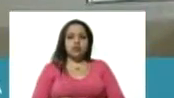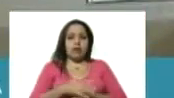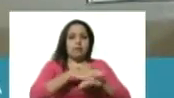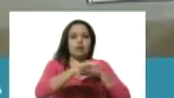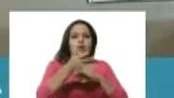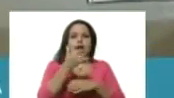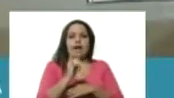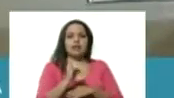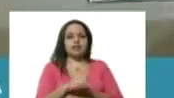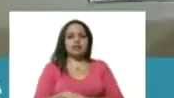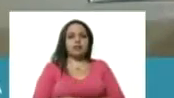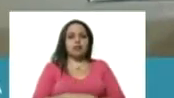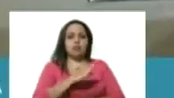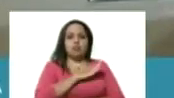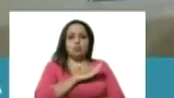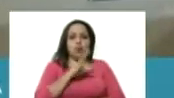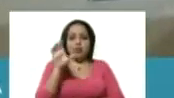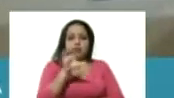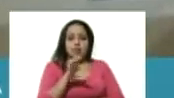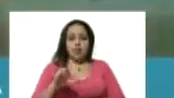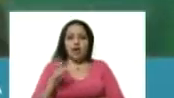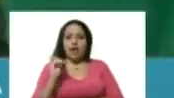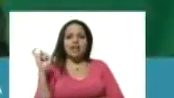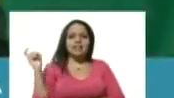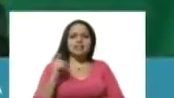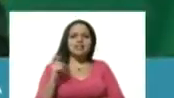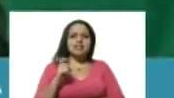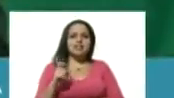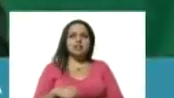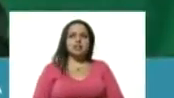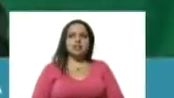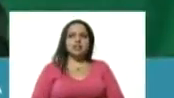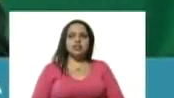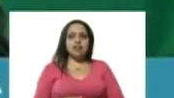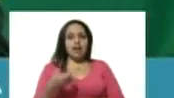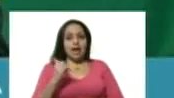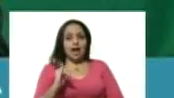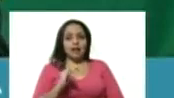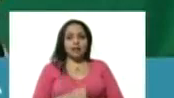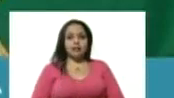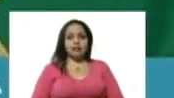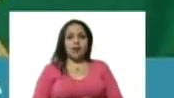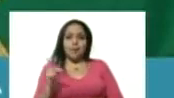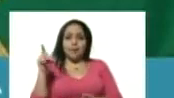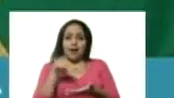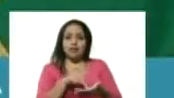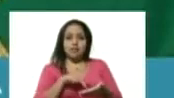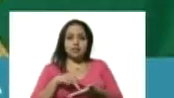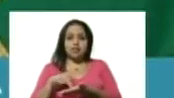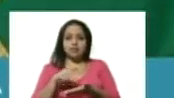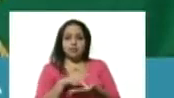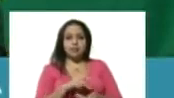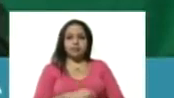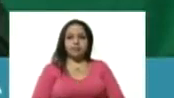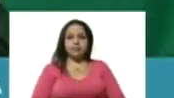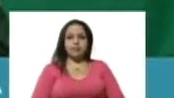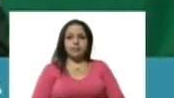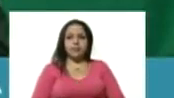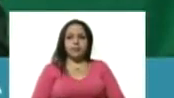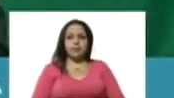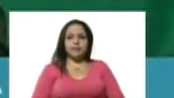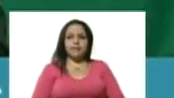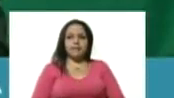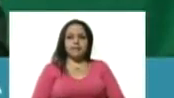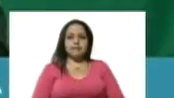estados insulares que necesitan, por ejemplo, estar prestos no solo para contingencias como las